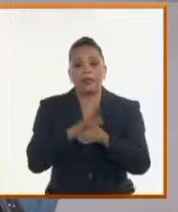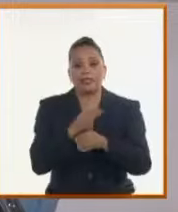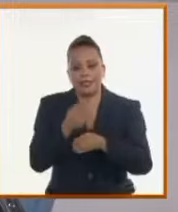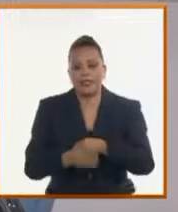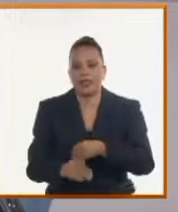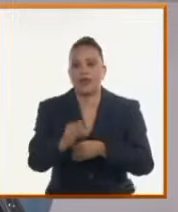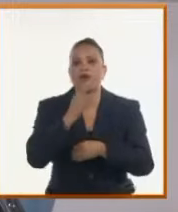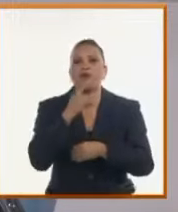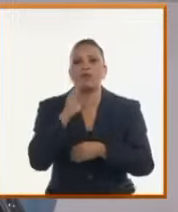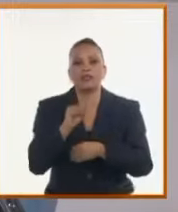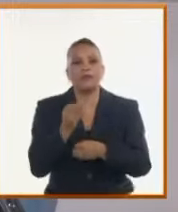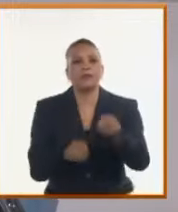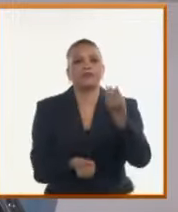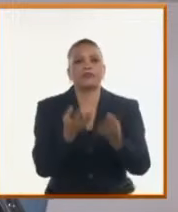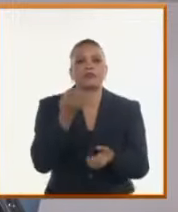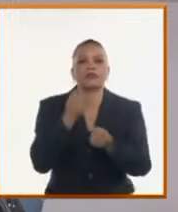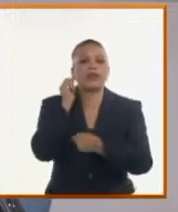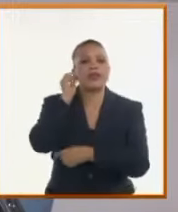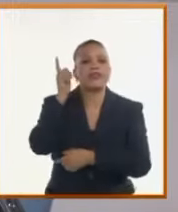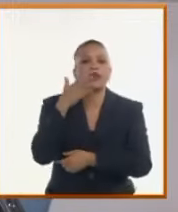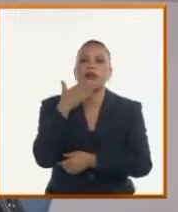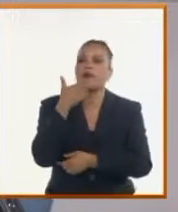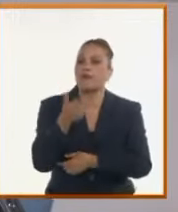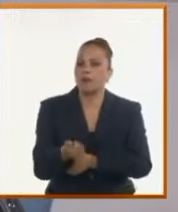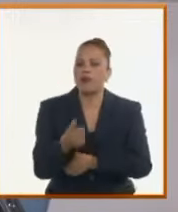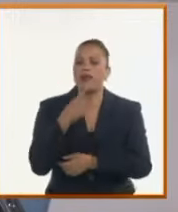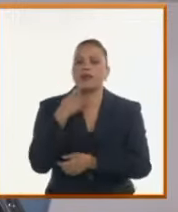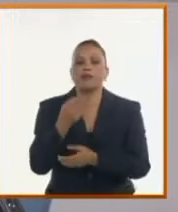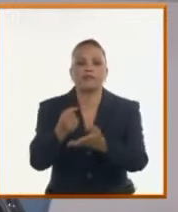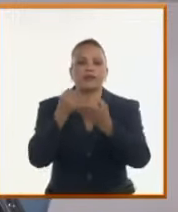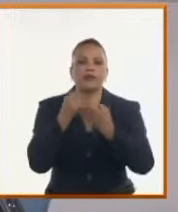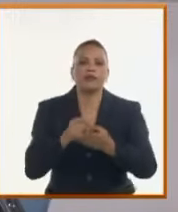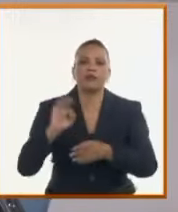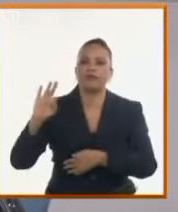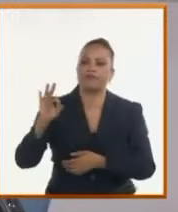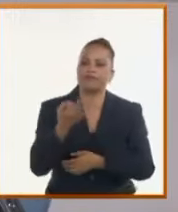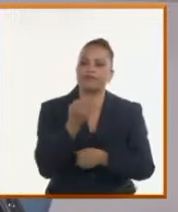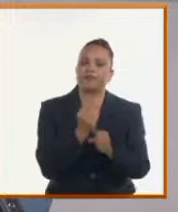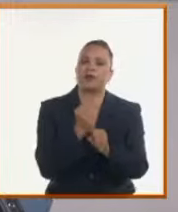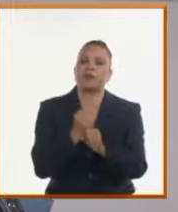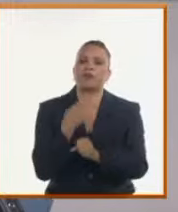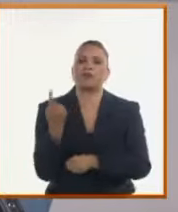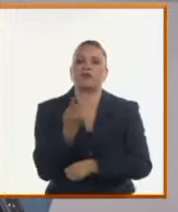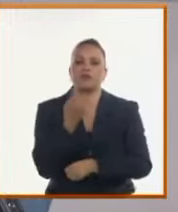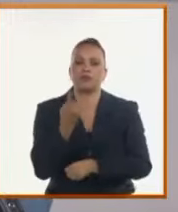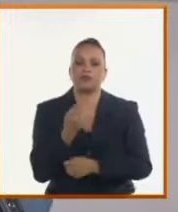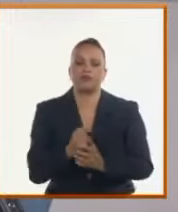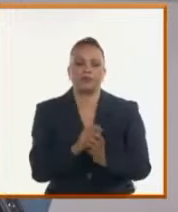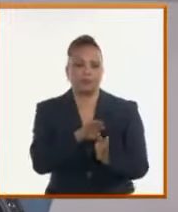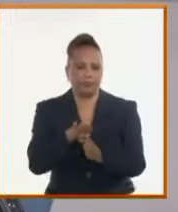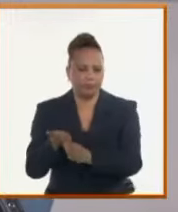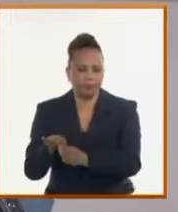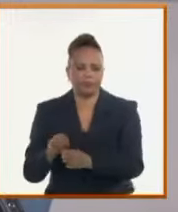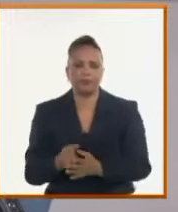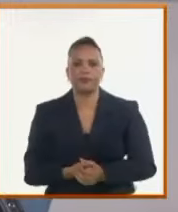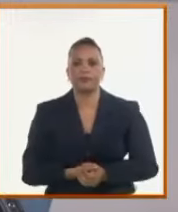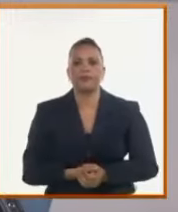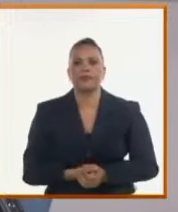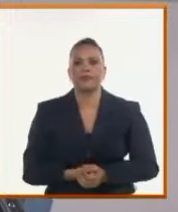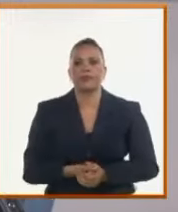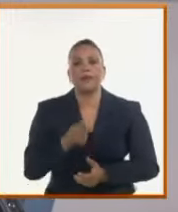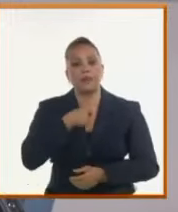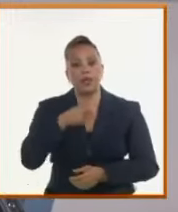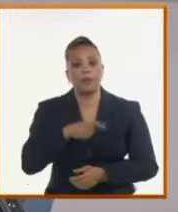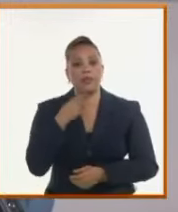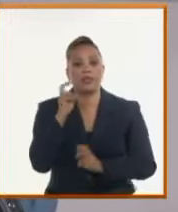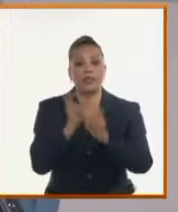siempre y siempre surgen ideas buenas que nos permite seguir perfeccionando el trabajo como bien se como bien se decía en el caso del taller